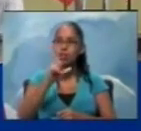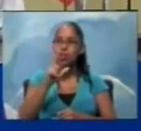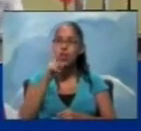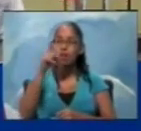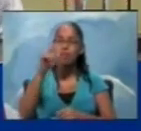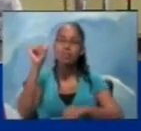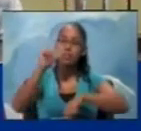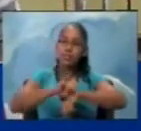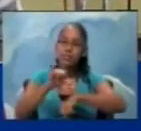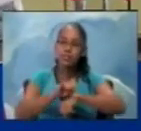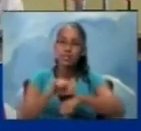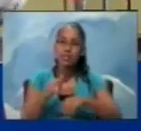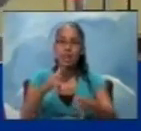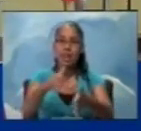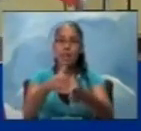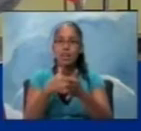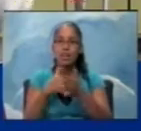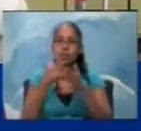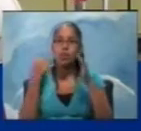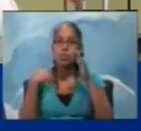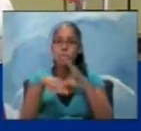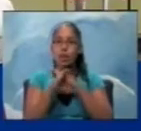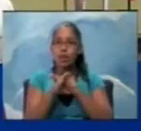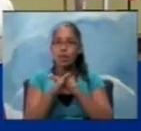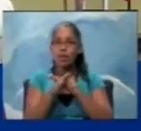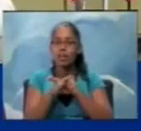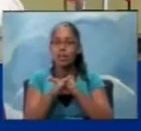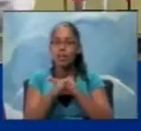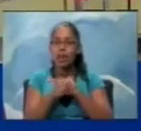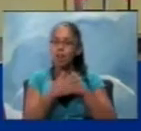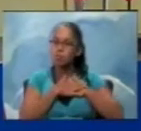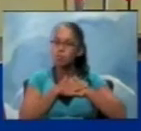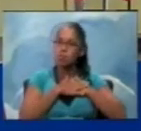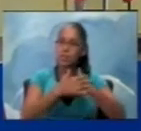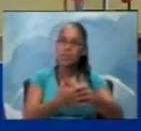Esas misiones ganadoras los vamos a premiar